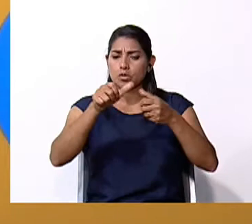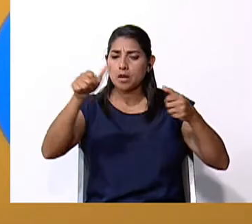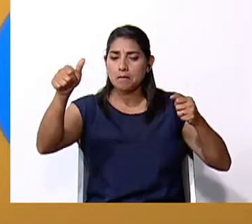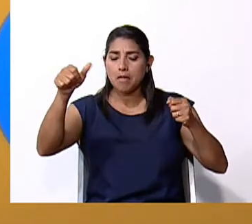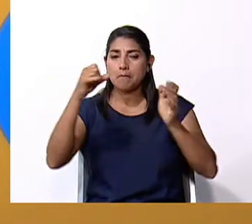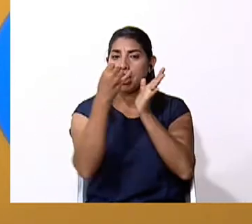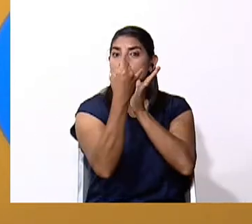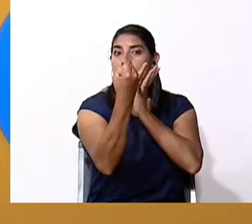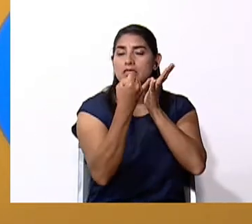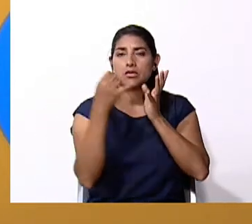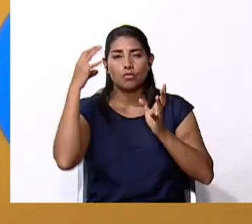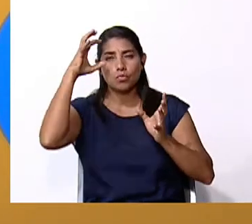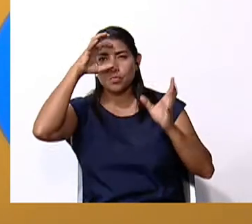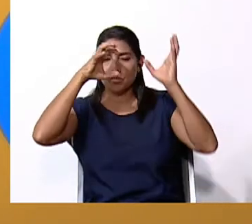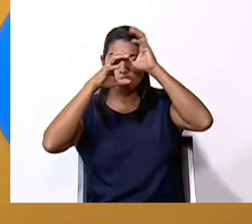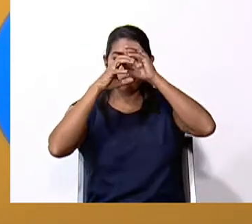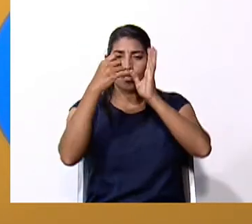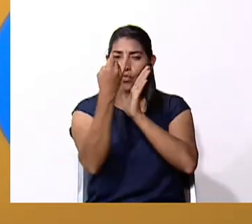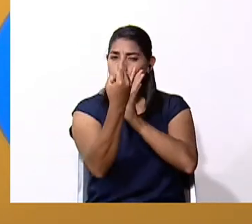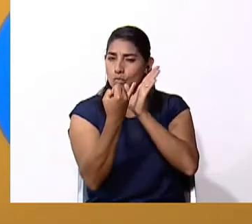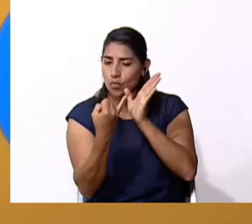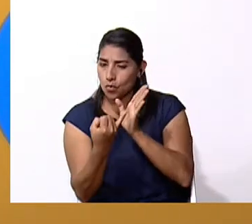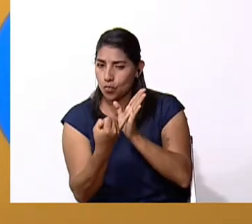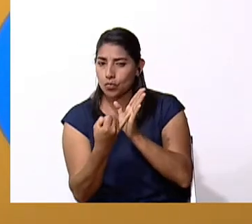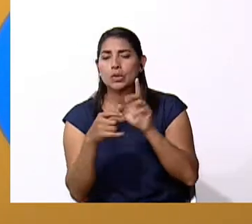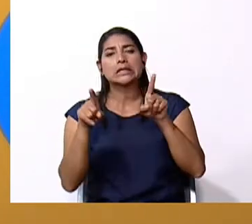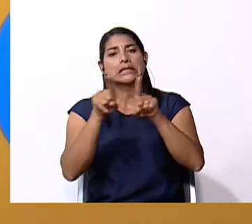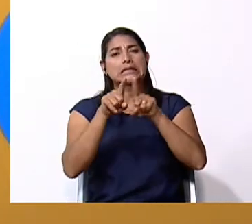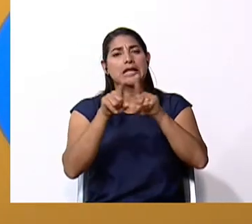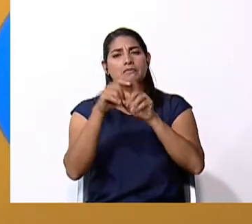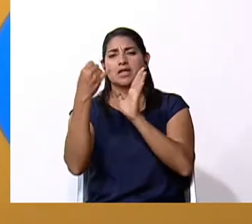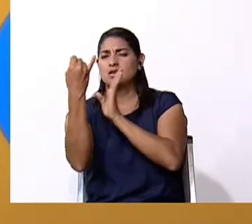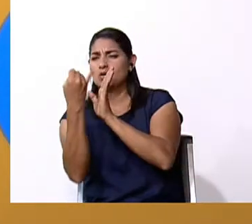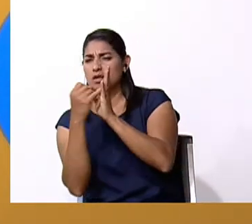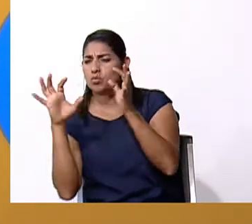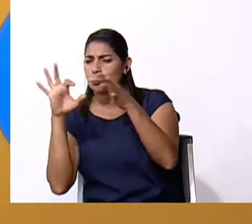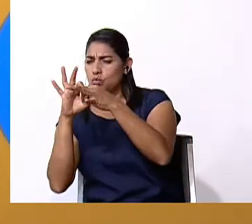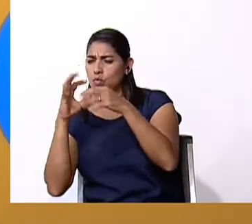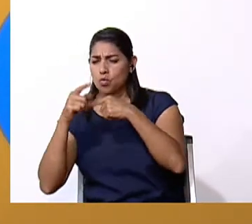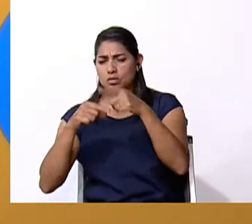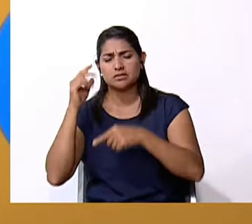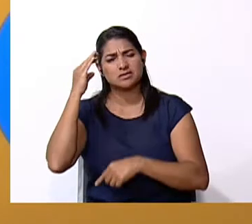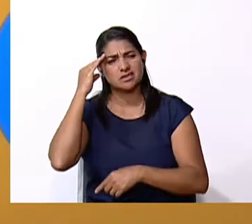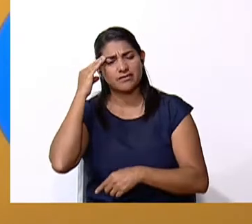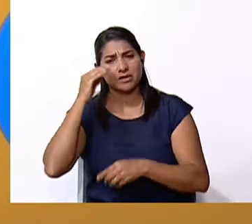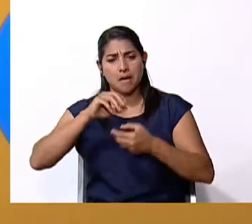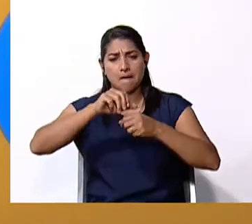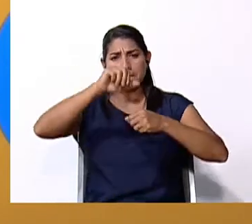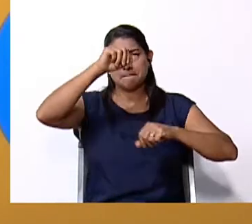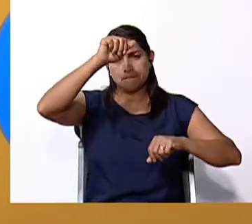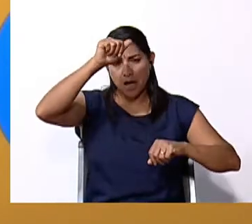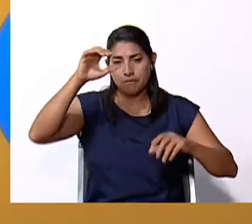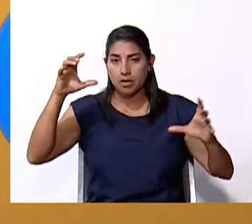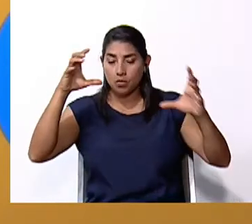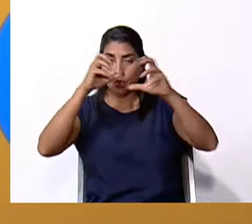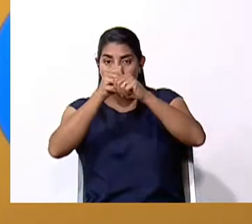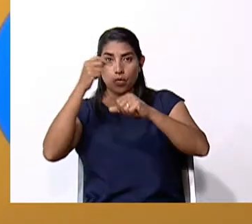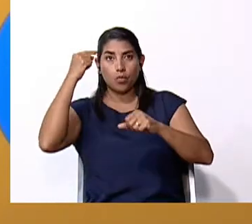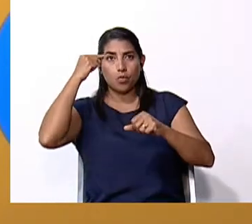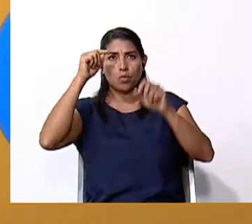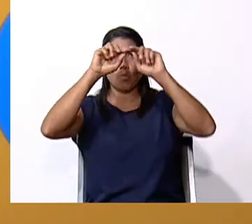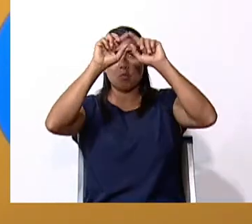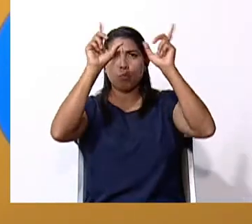conceptual, gráficos y mapas pictóricos. ¿Los han escuchado? ¿Han escuchado estas estrategias?